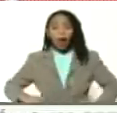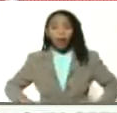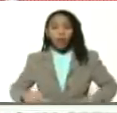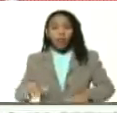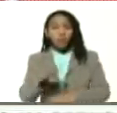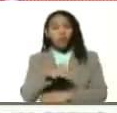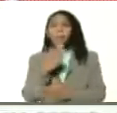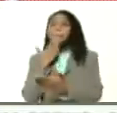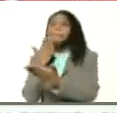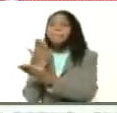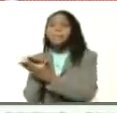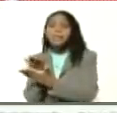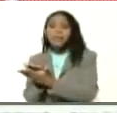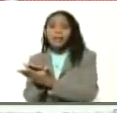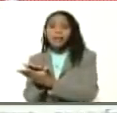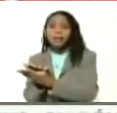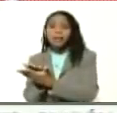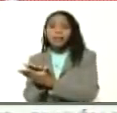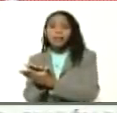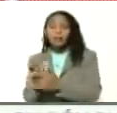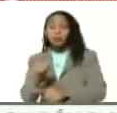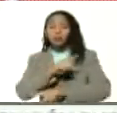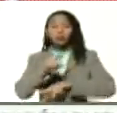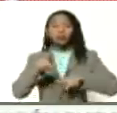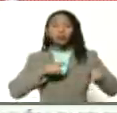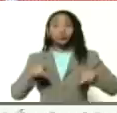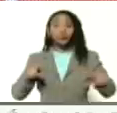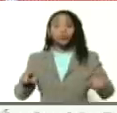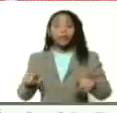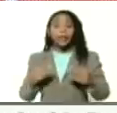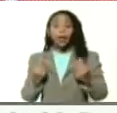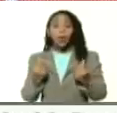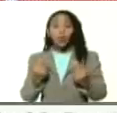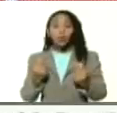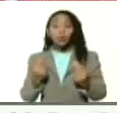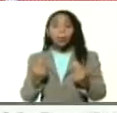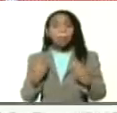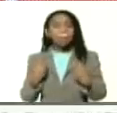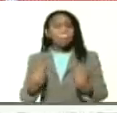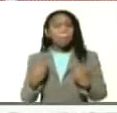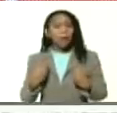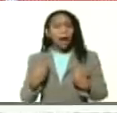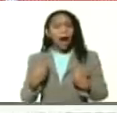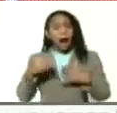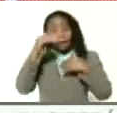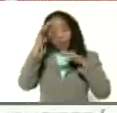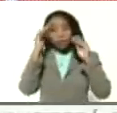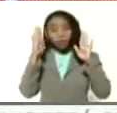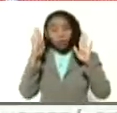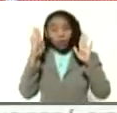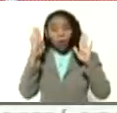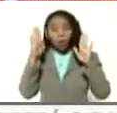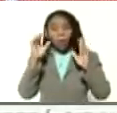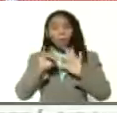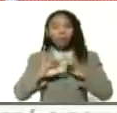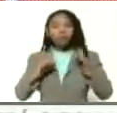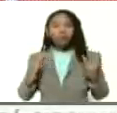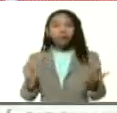le pide sean dirigidos recursos para atender la pandemia por